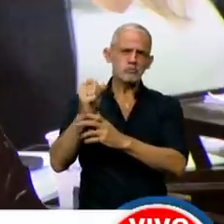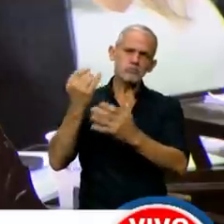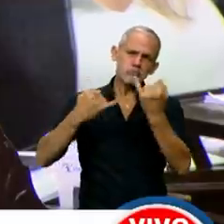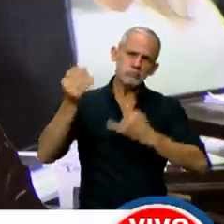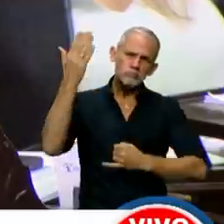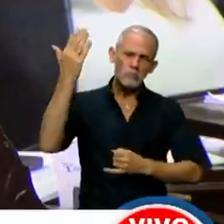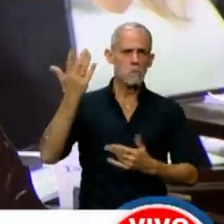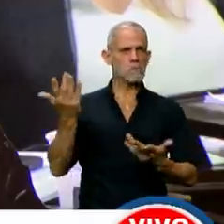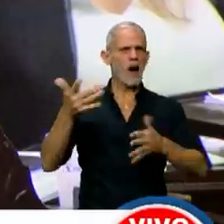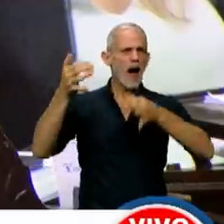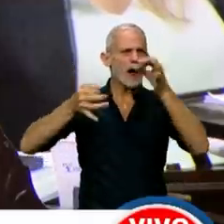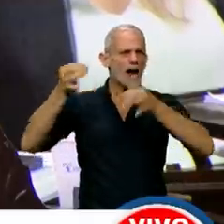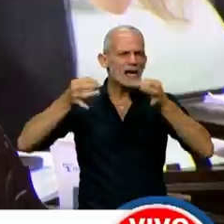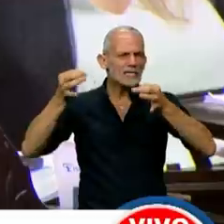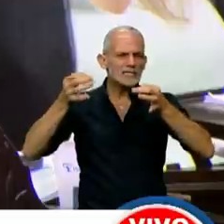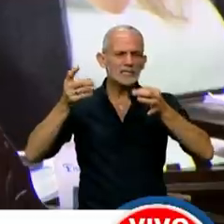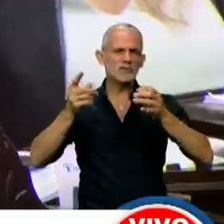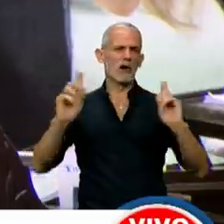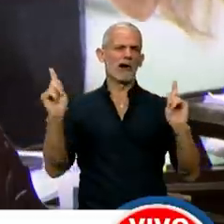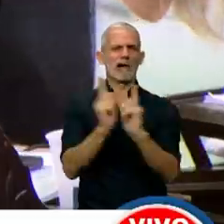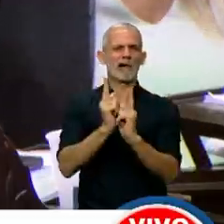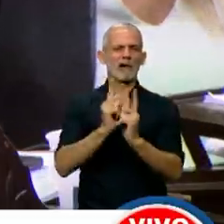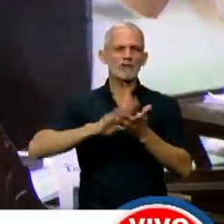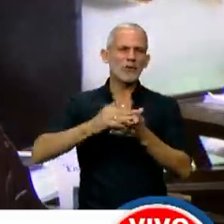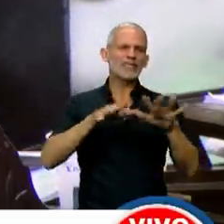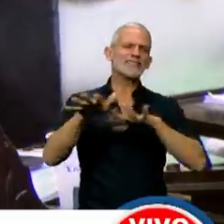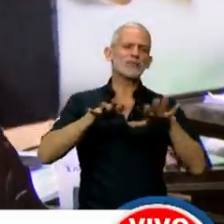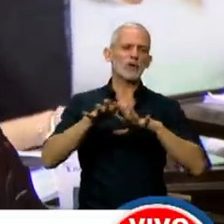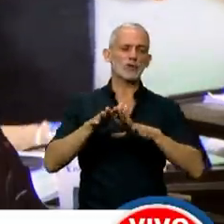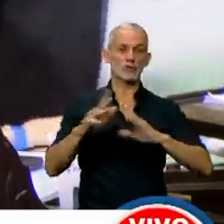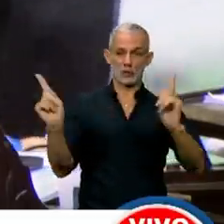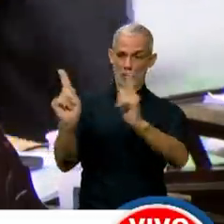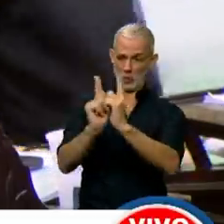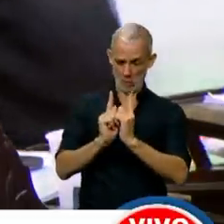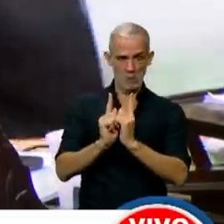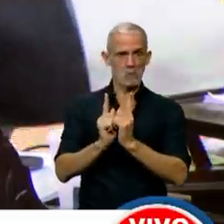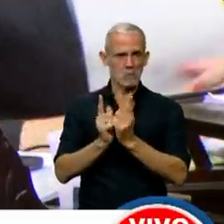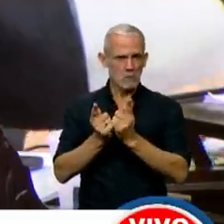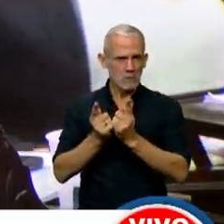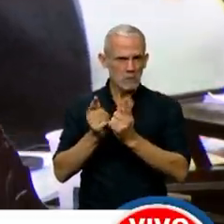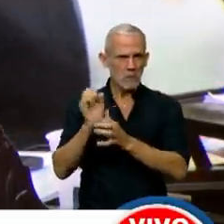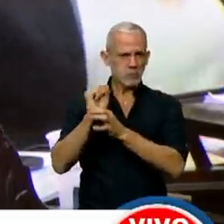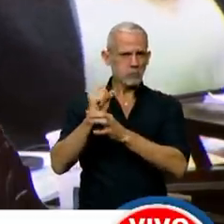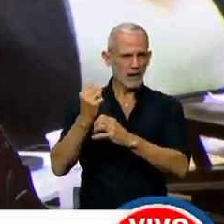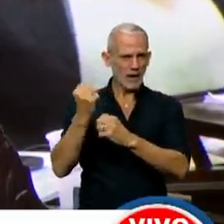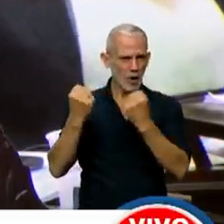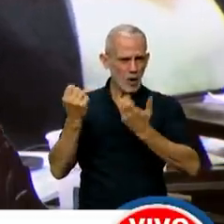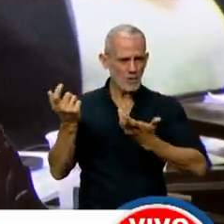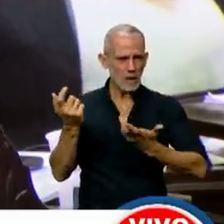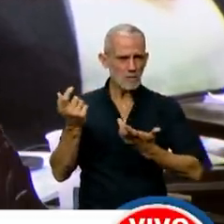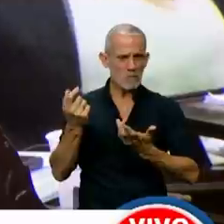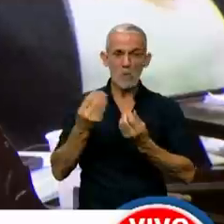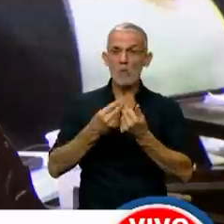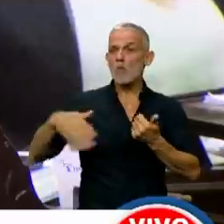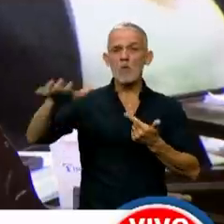hacen un análisis simplista de la situación y que parece ser que muchos de ellos